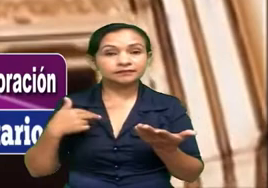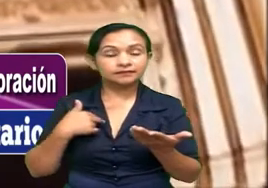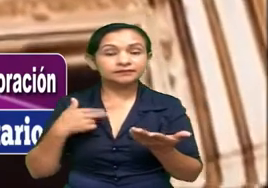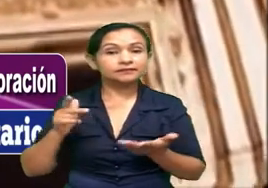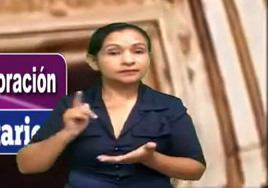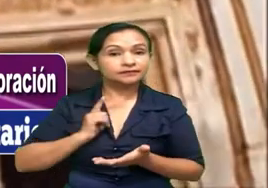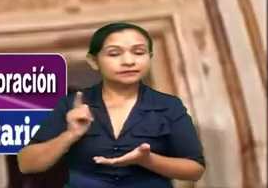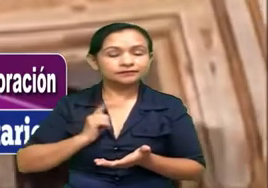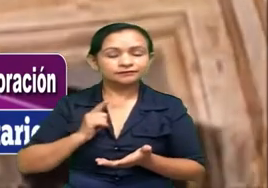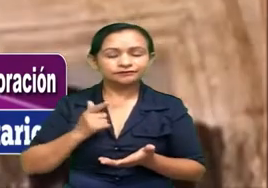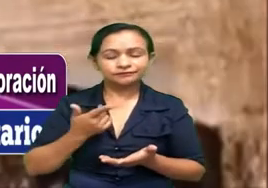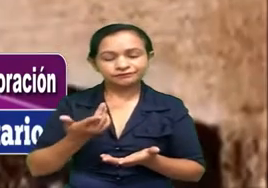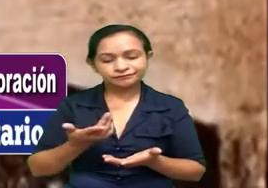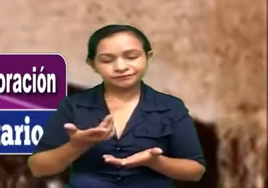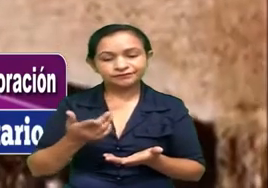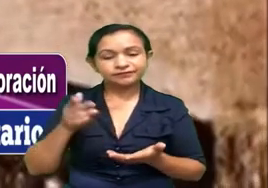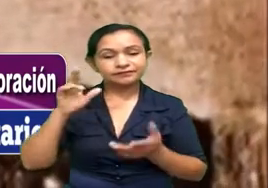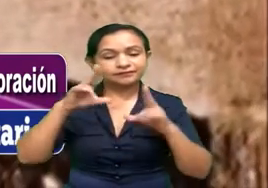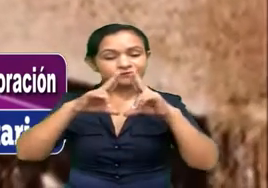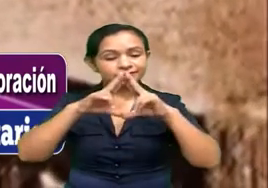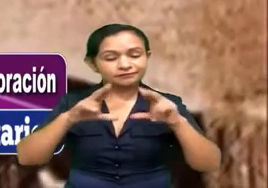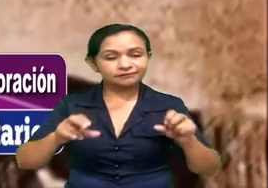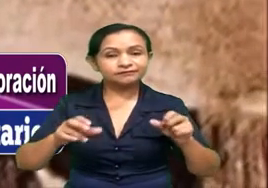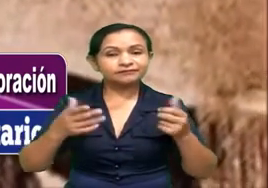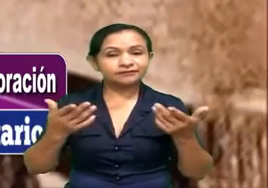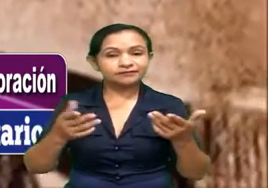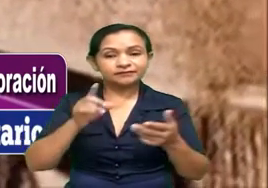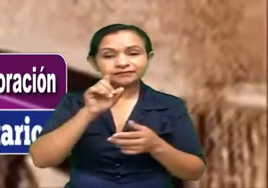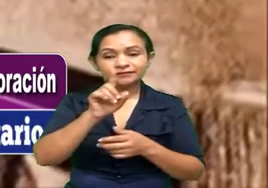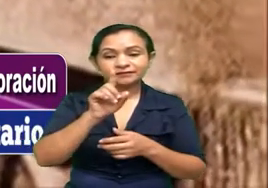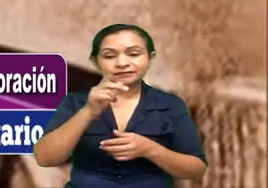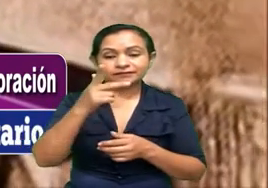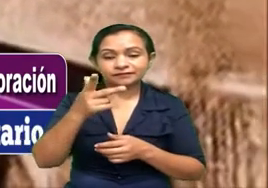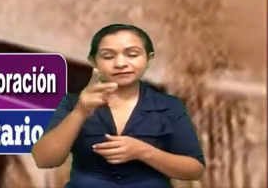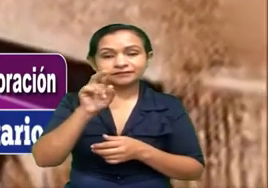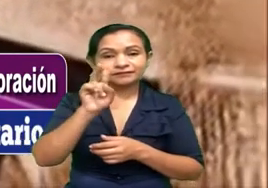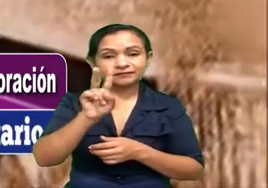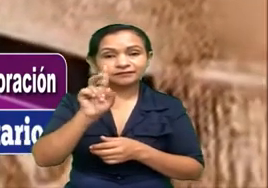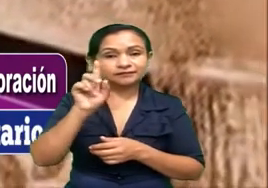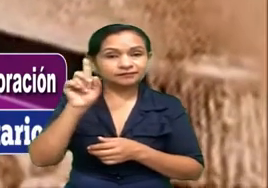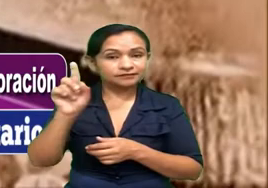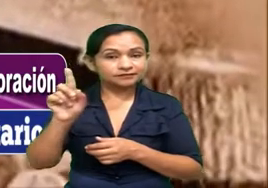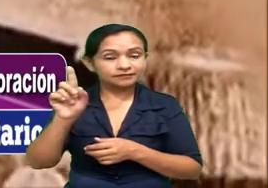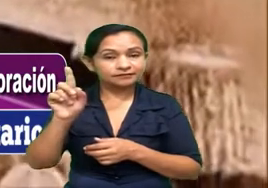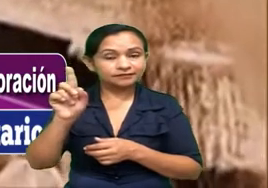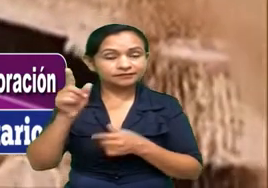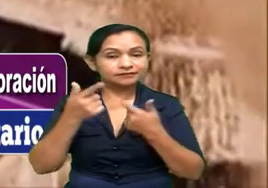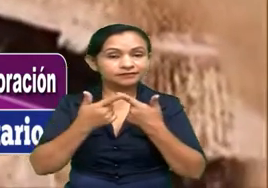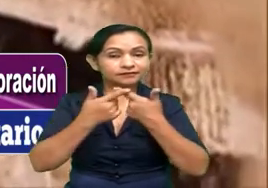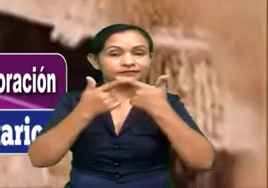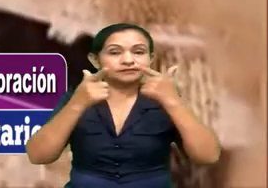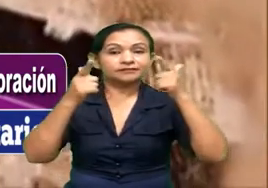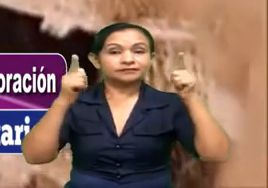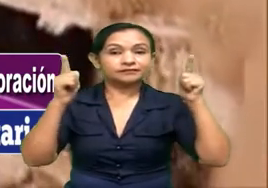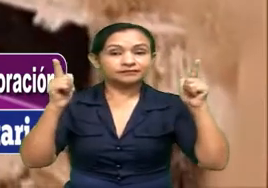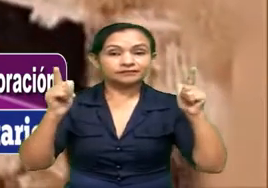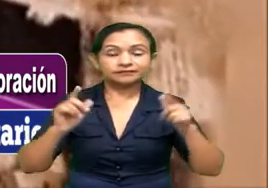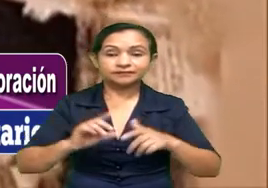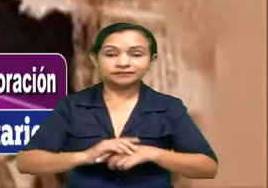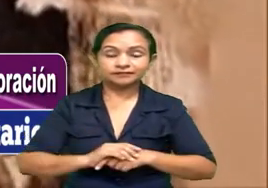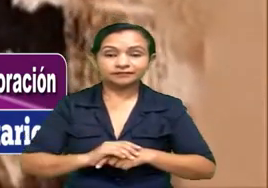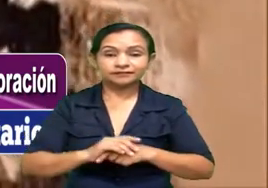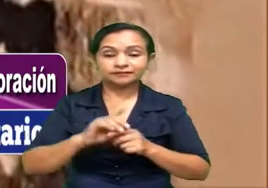Tenemos una desgracia los nicaragüenses. Desde 1821 que nos independizamos, uh-huh,